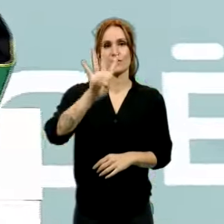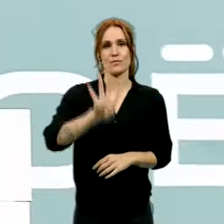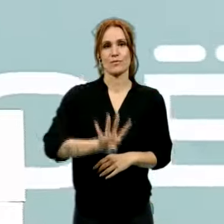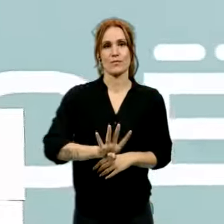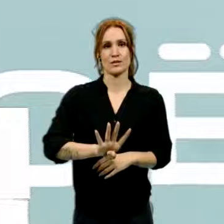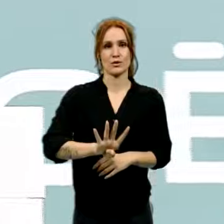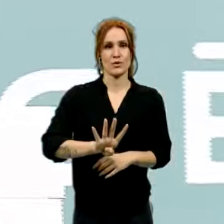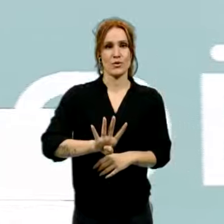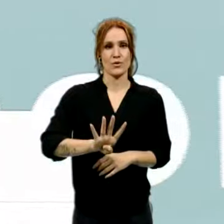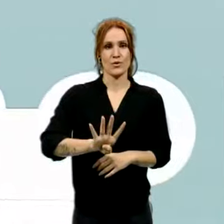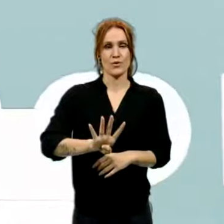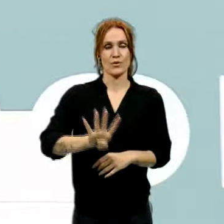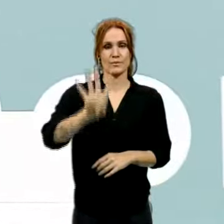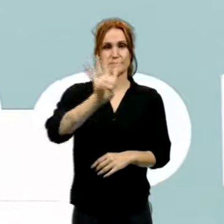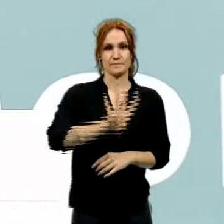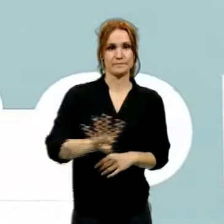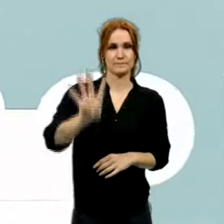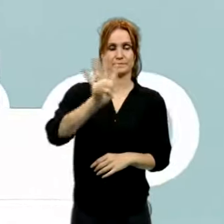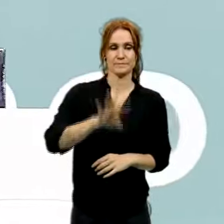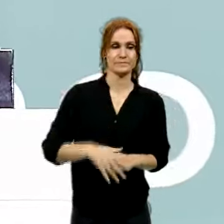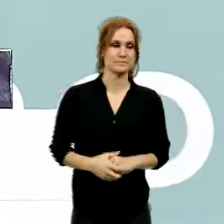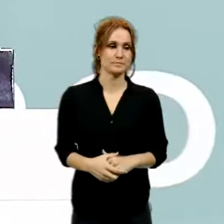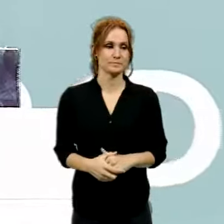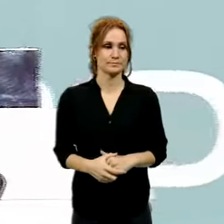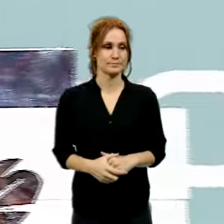¿Qué puesto es? El número 4.